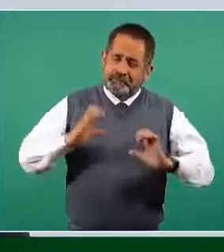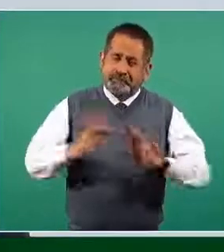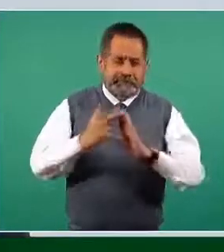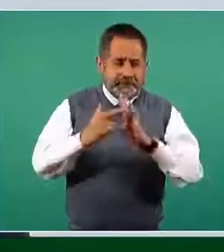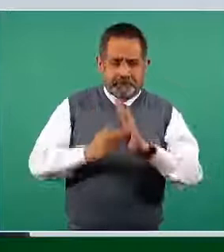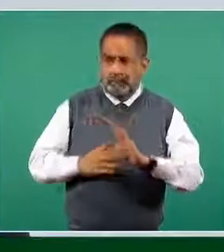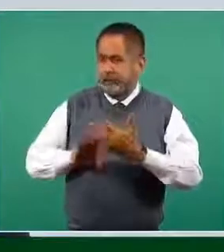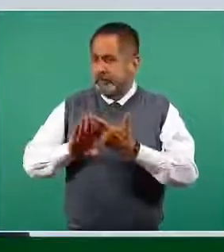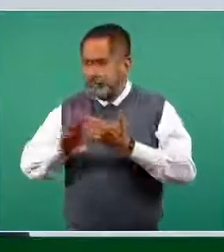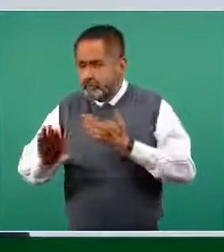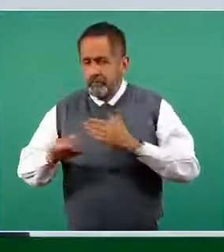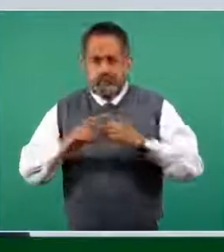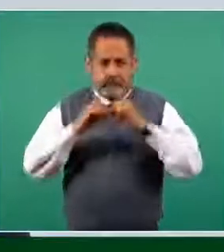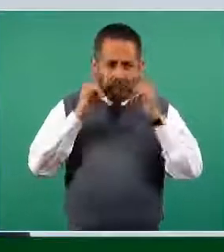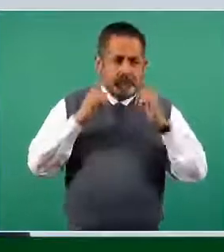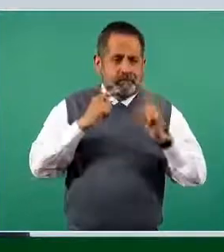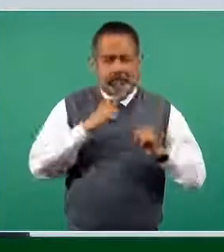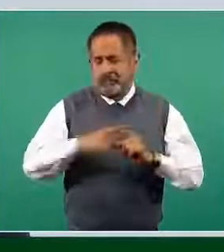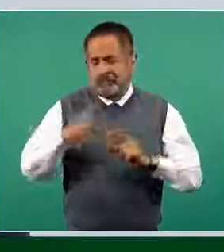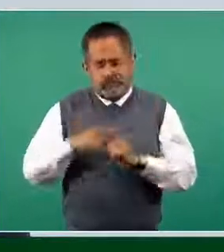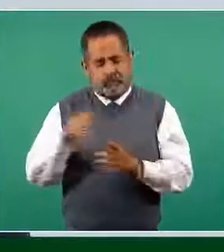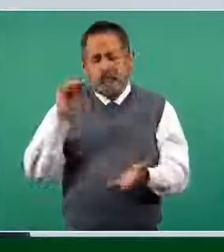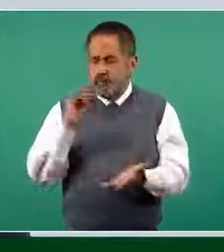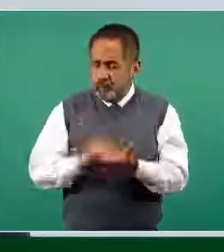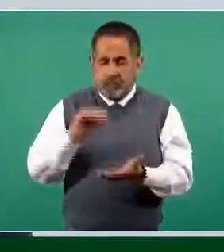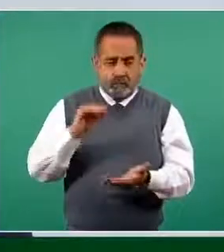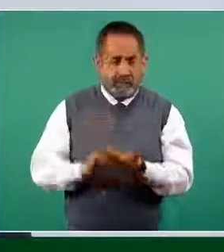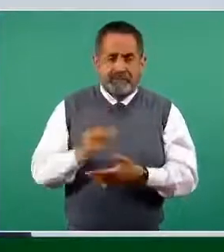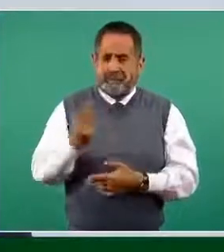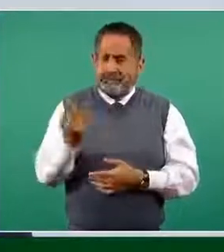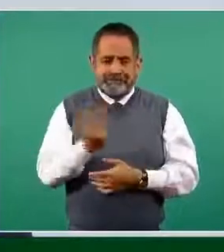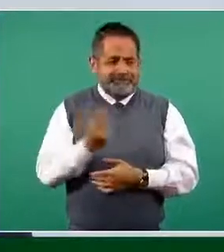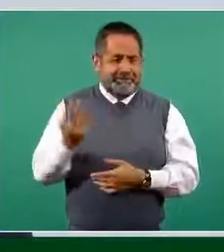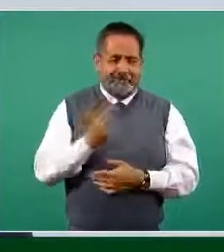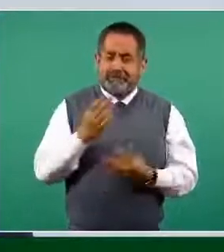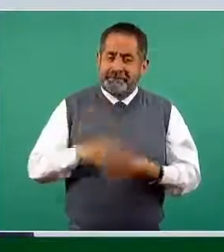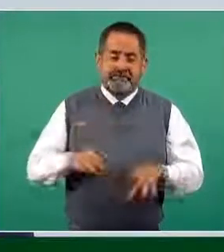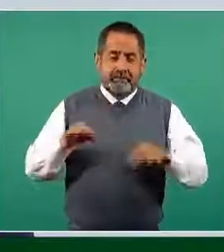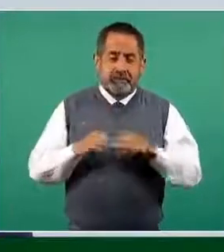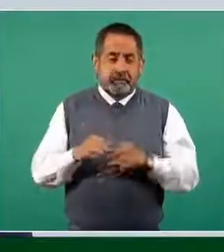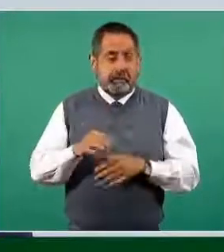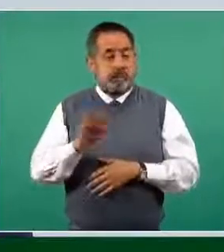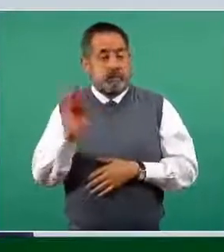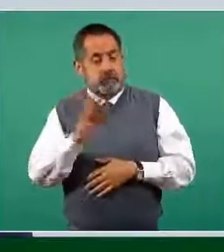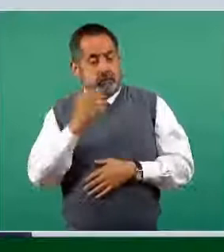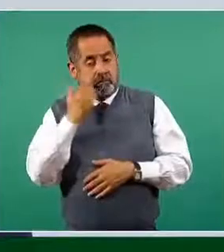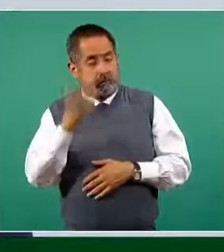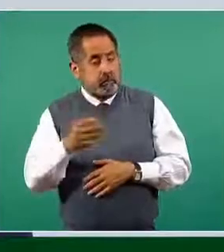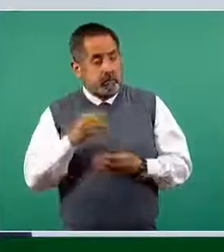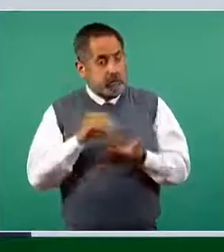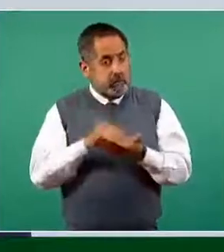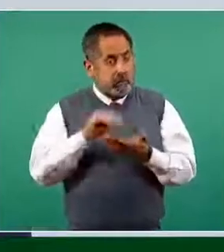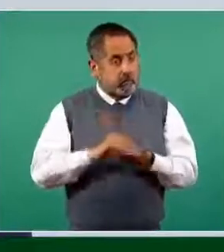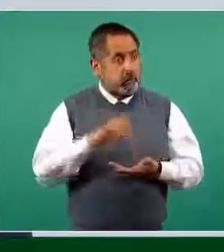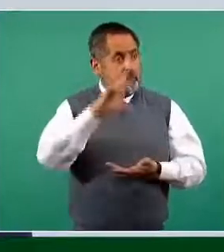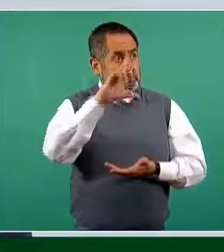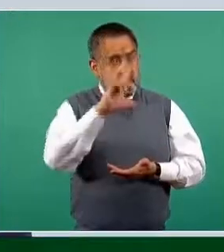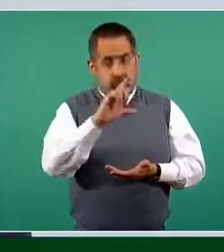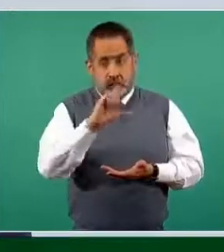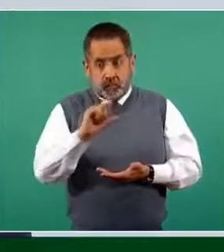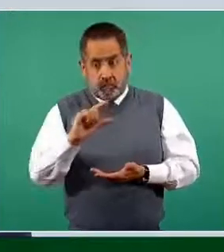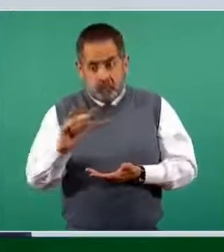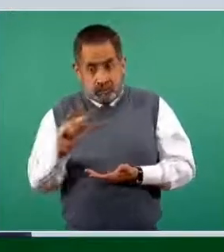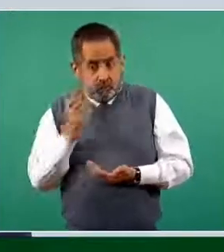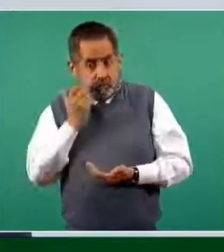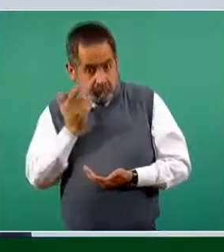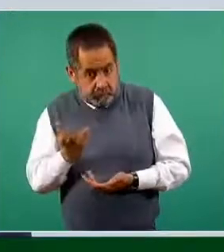implementarlas, seguir su puesta en práctica, sobre todo si queremos, como ya decíamos, continuar con este